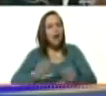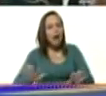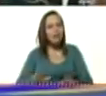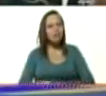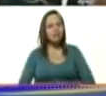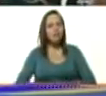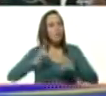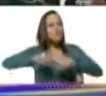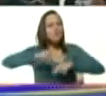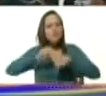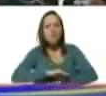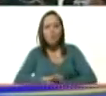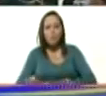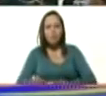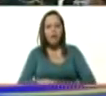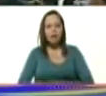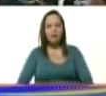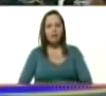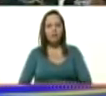jamás.